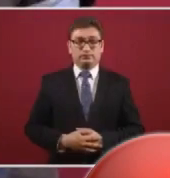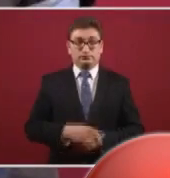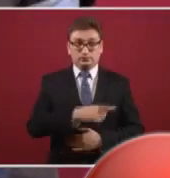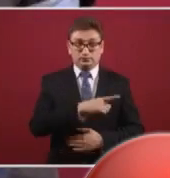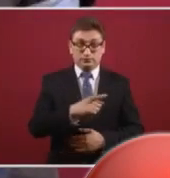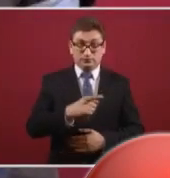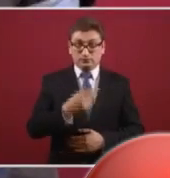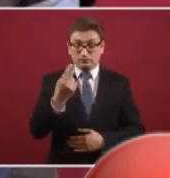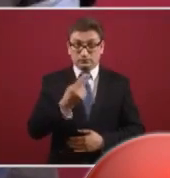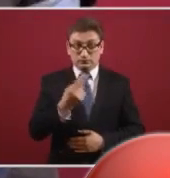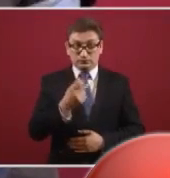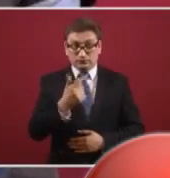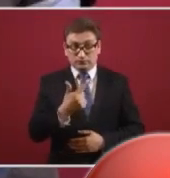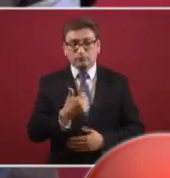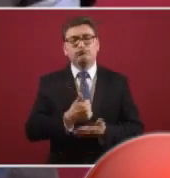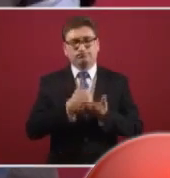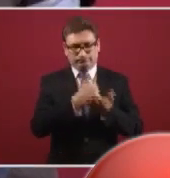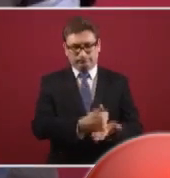ayudarlos.